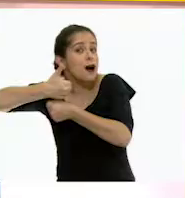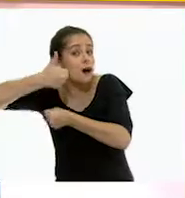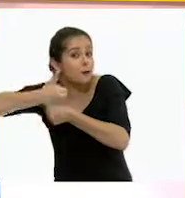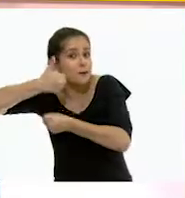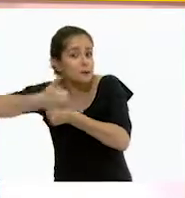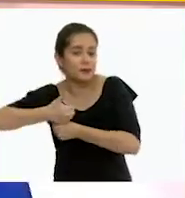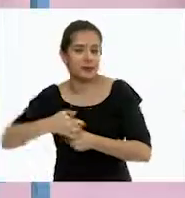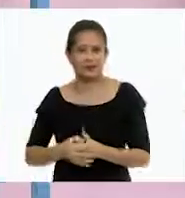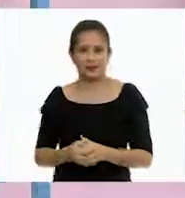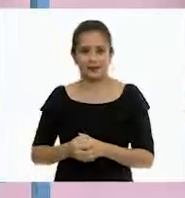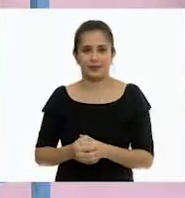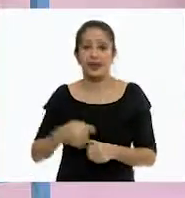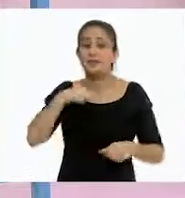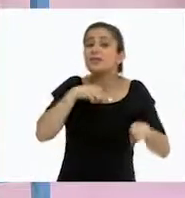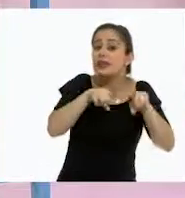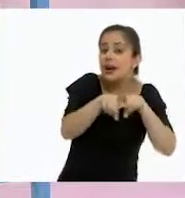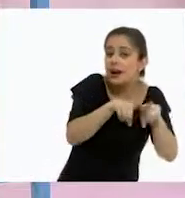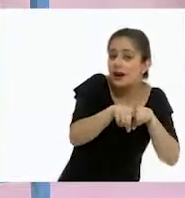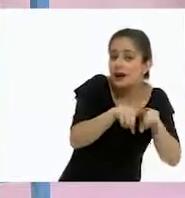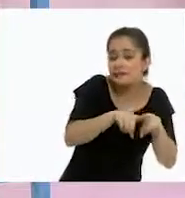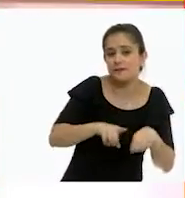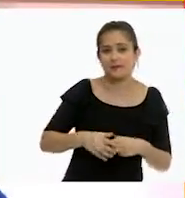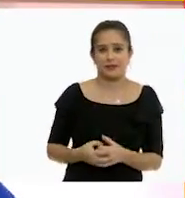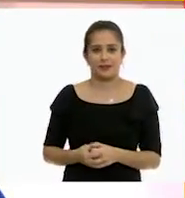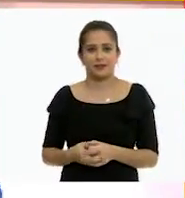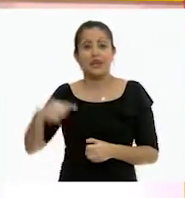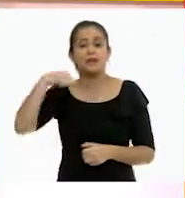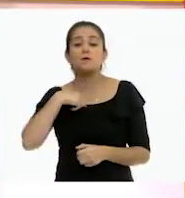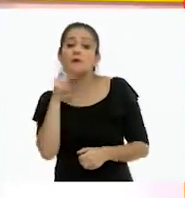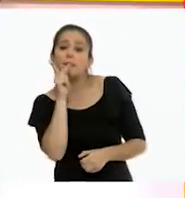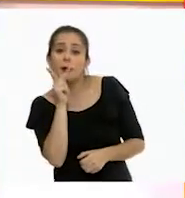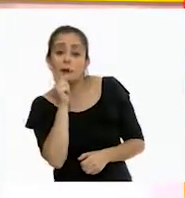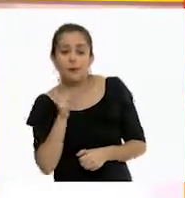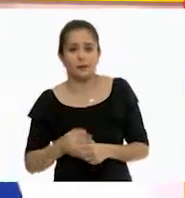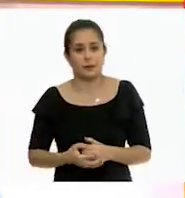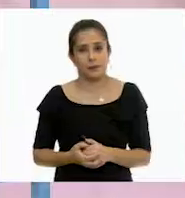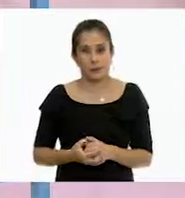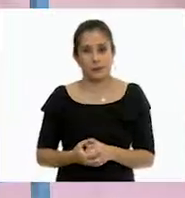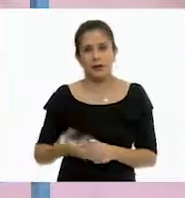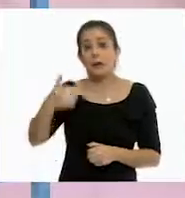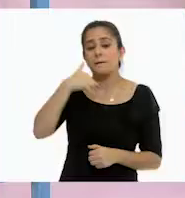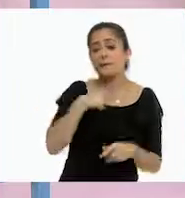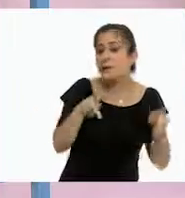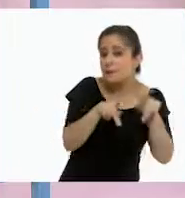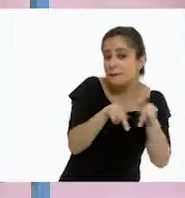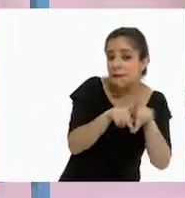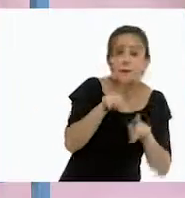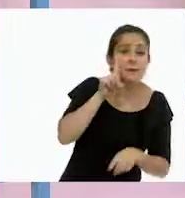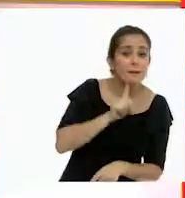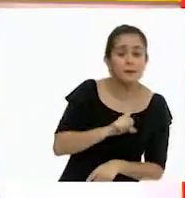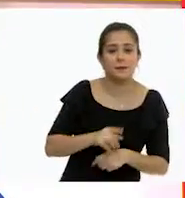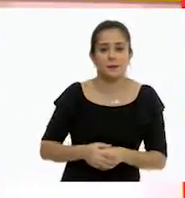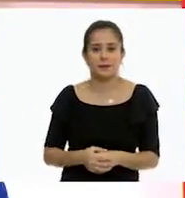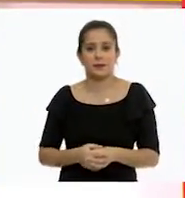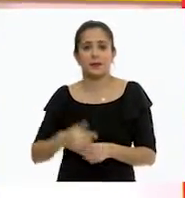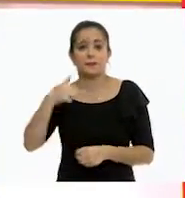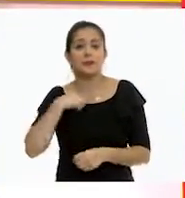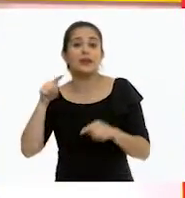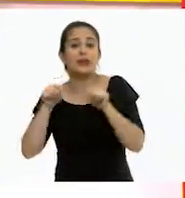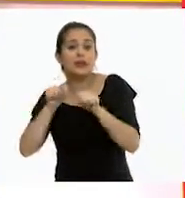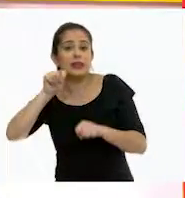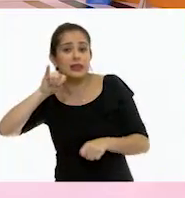abuelita. Mi hermano. Mi papá. Mi prima. Mi